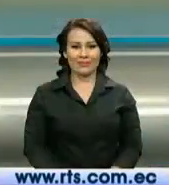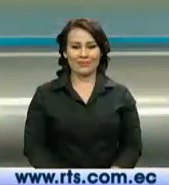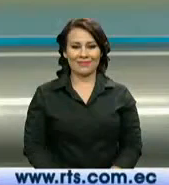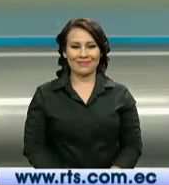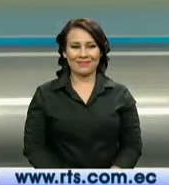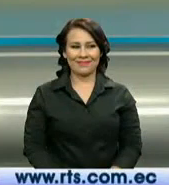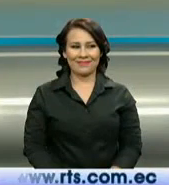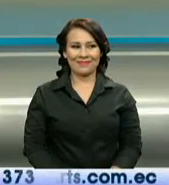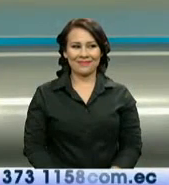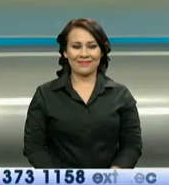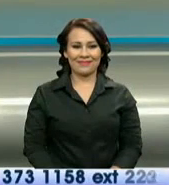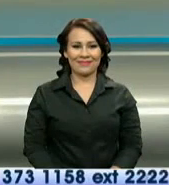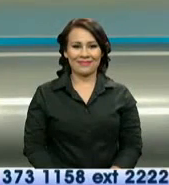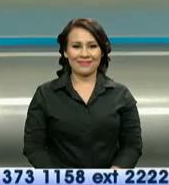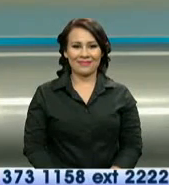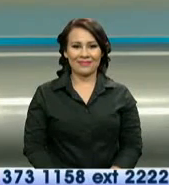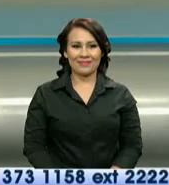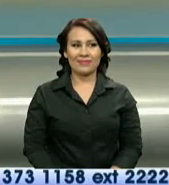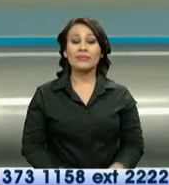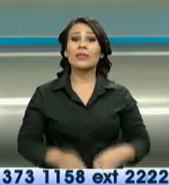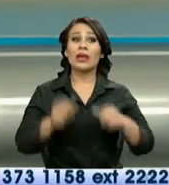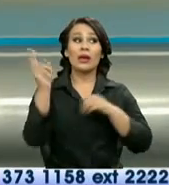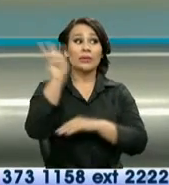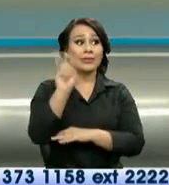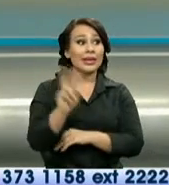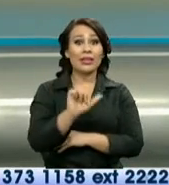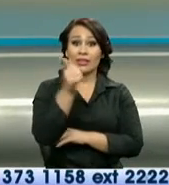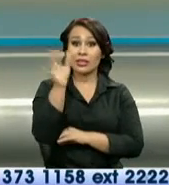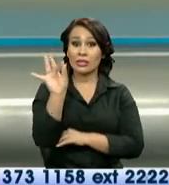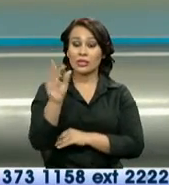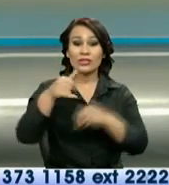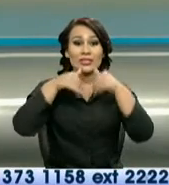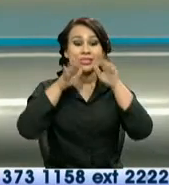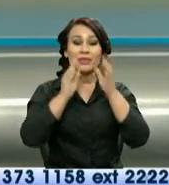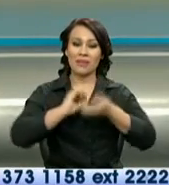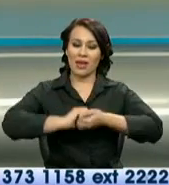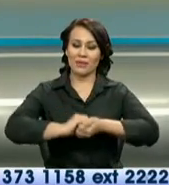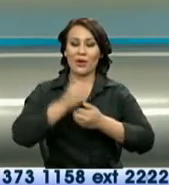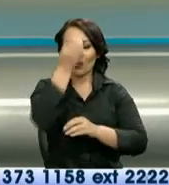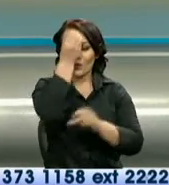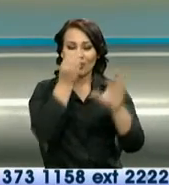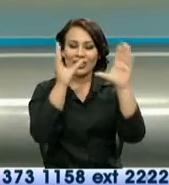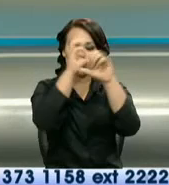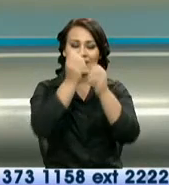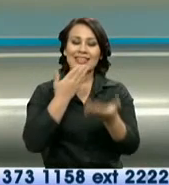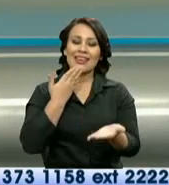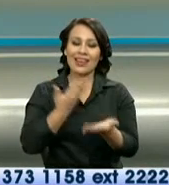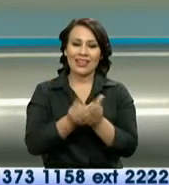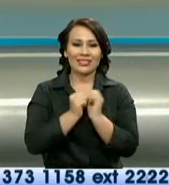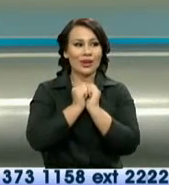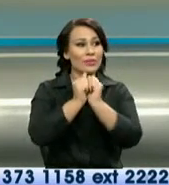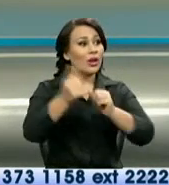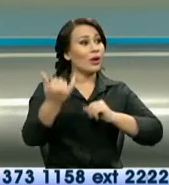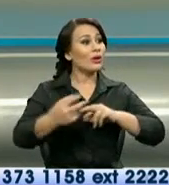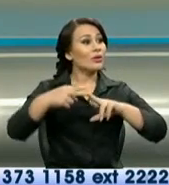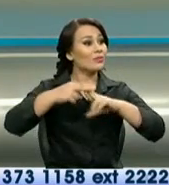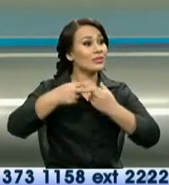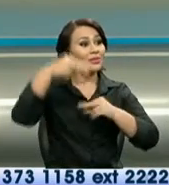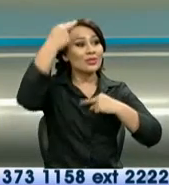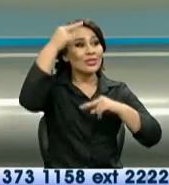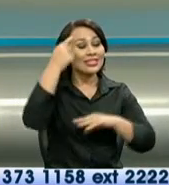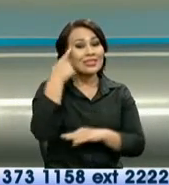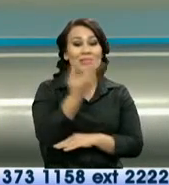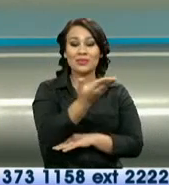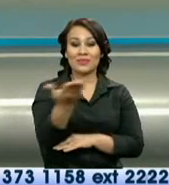noche a nivel nacional. Viernes 18 de diciembre, amigos, buenas noches y gracias por acompañarnos. Iniciamos de inmediato con la